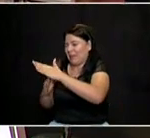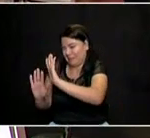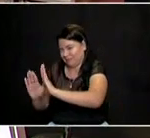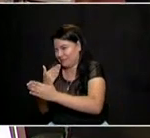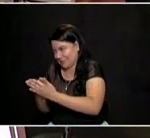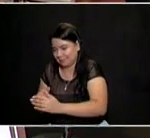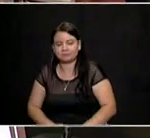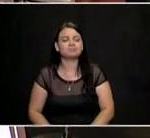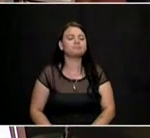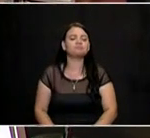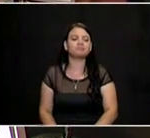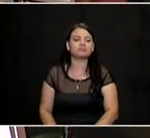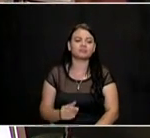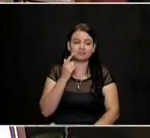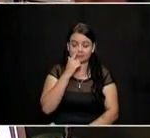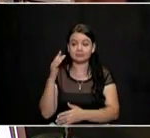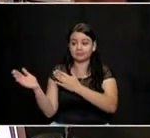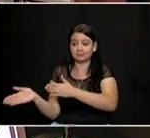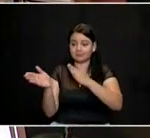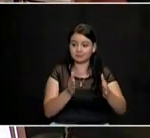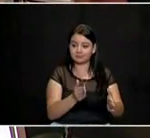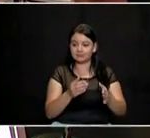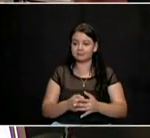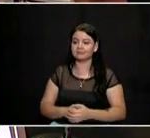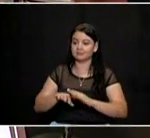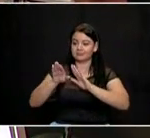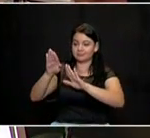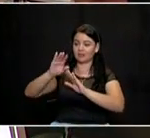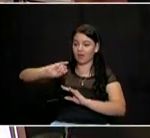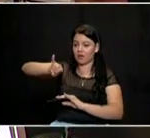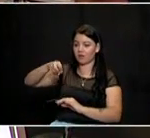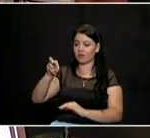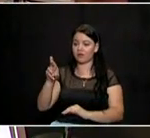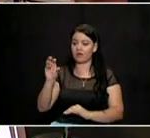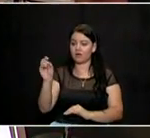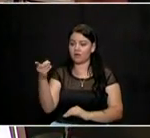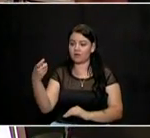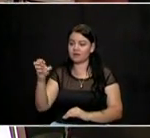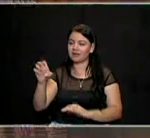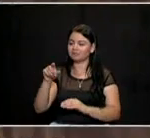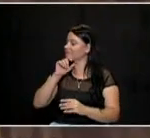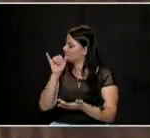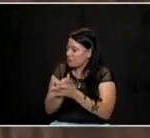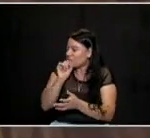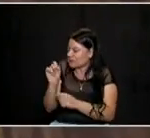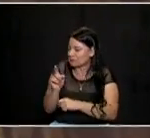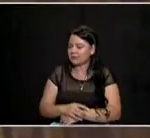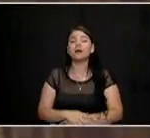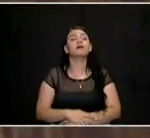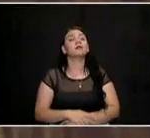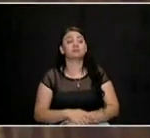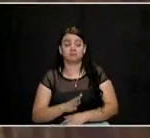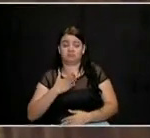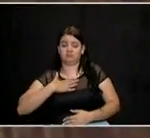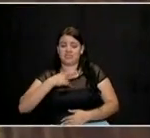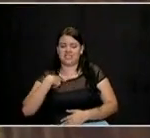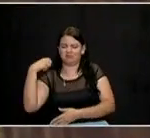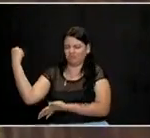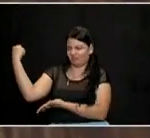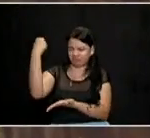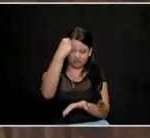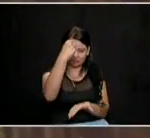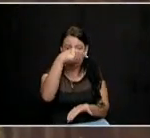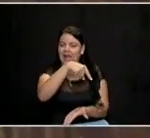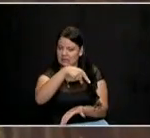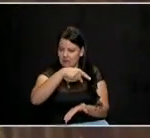continuamos con el candidato jorge gutiérrez la misma pregunta para usted' definitivamente voy a invertir mayores recursos